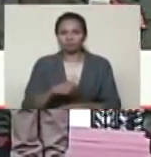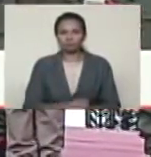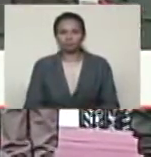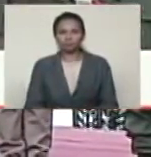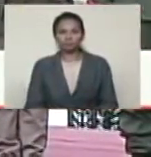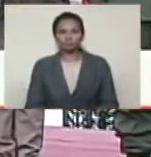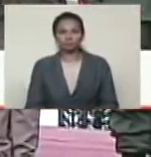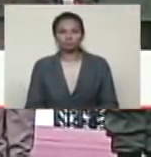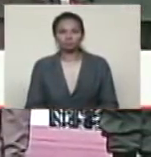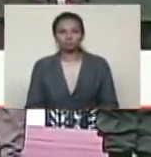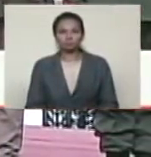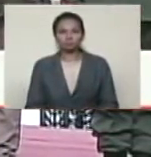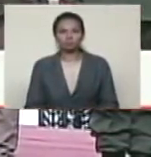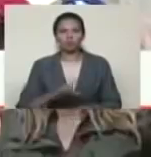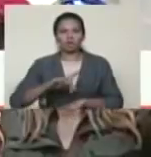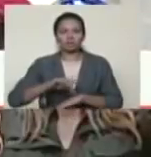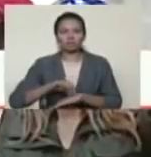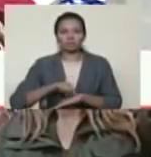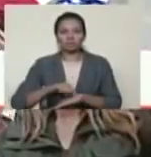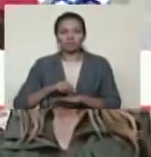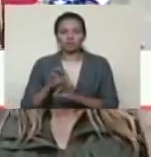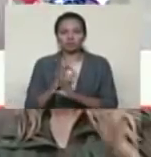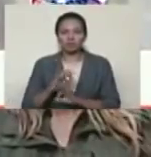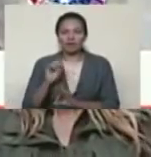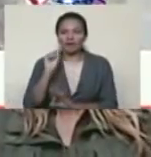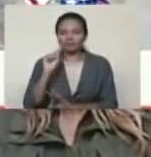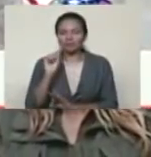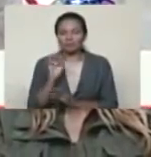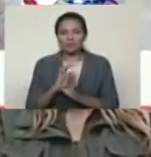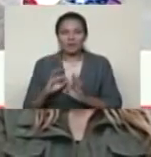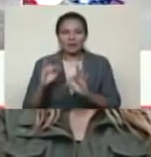No se tardó ni un segundo